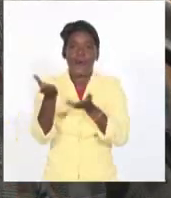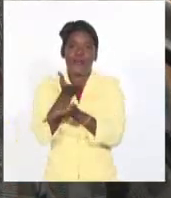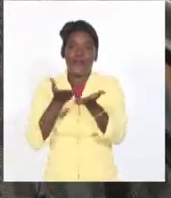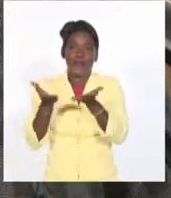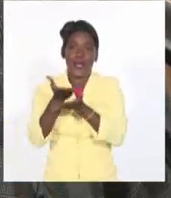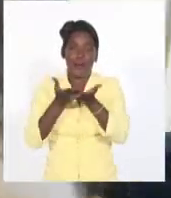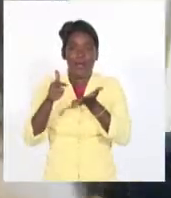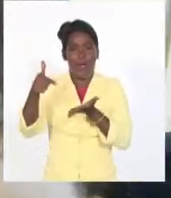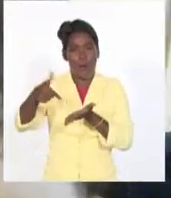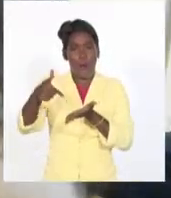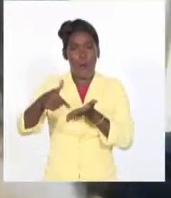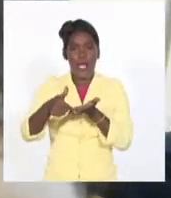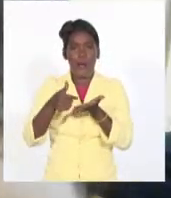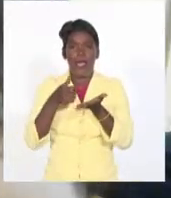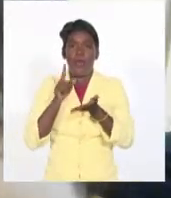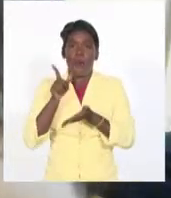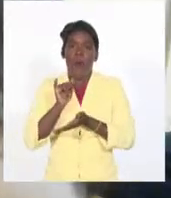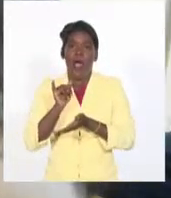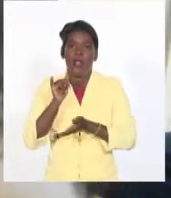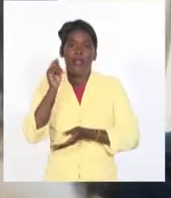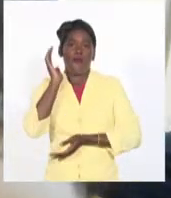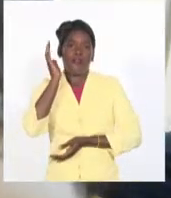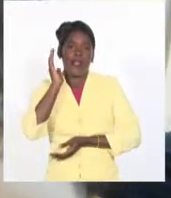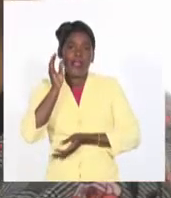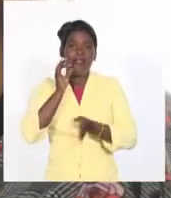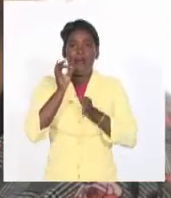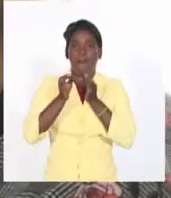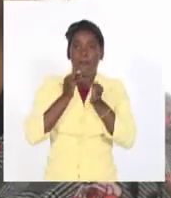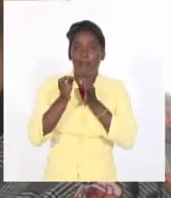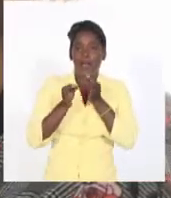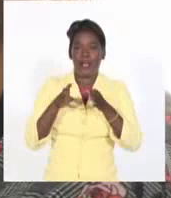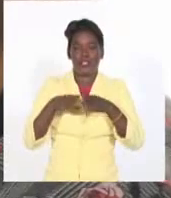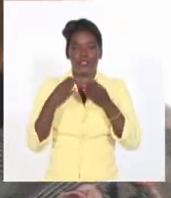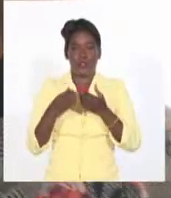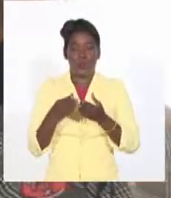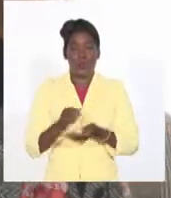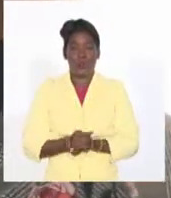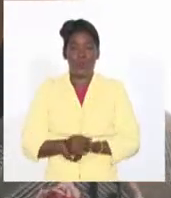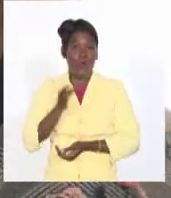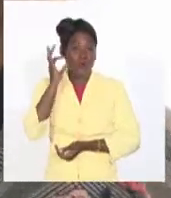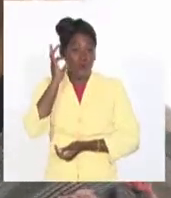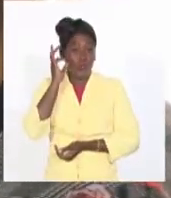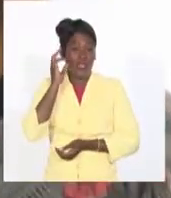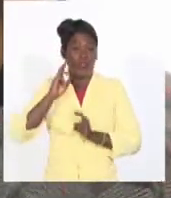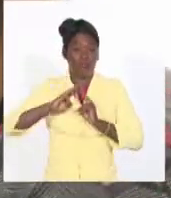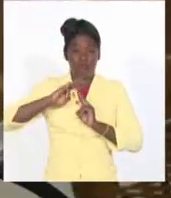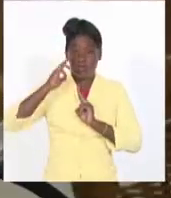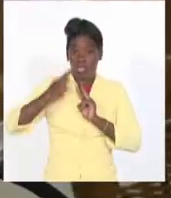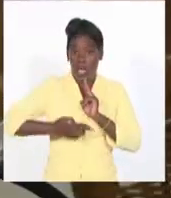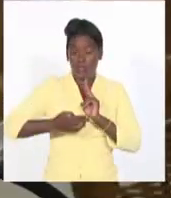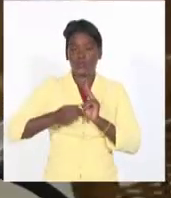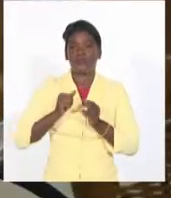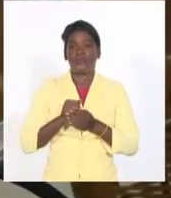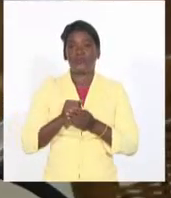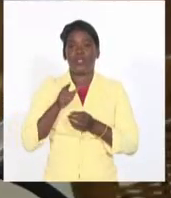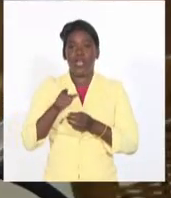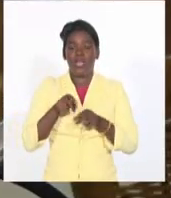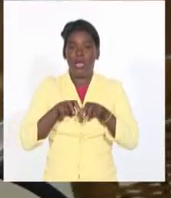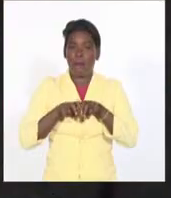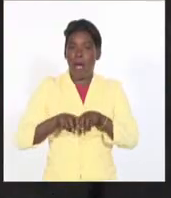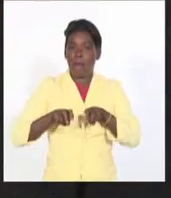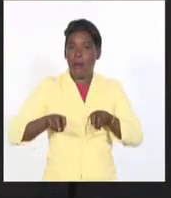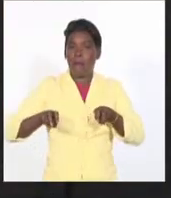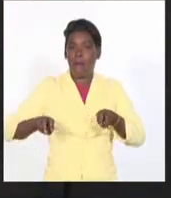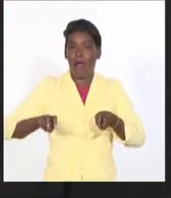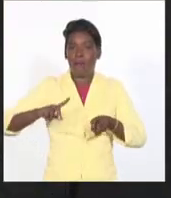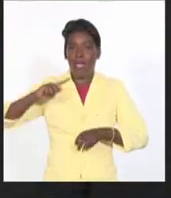los encuentros teóricos del festival. Moderado por la teatróloga Marilyn Garvey, el panel contó con las intervenciones de Carlos